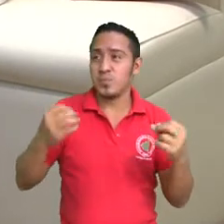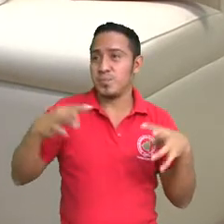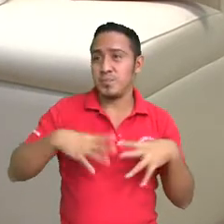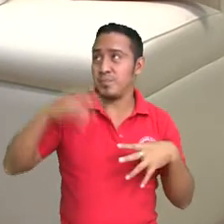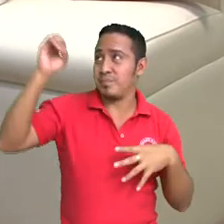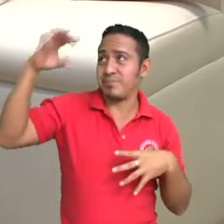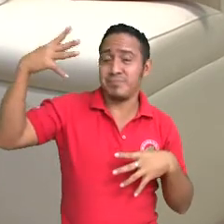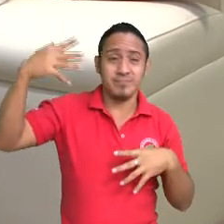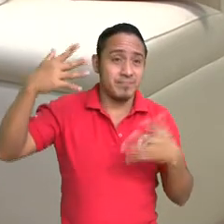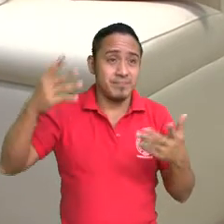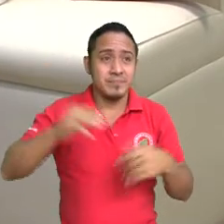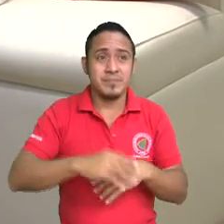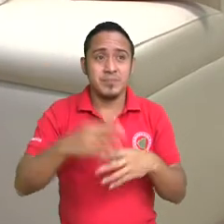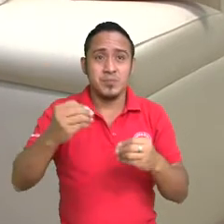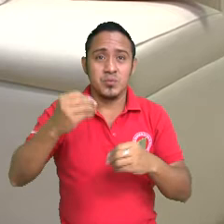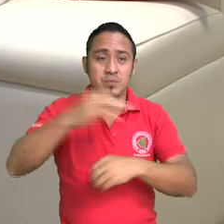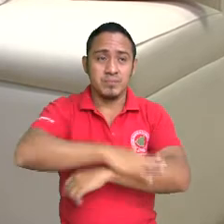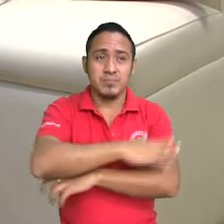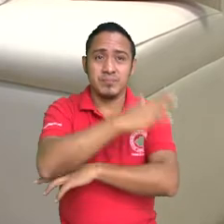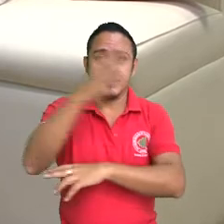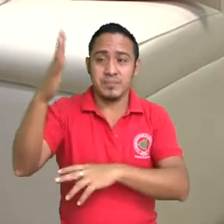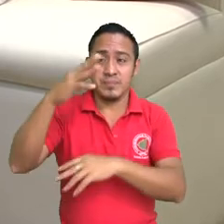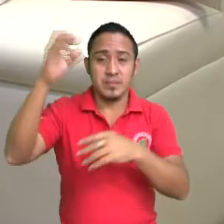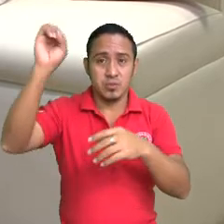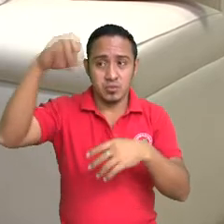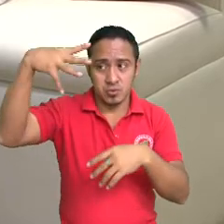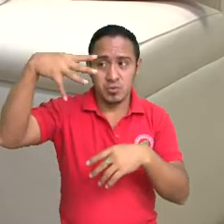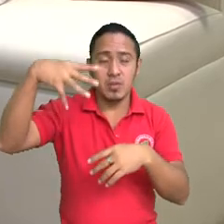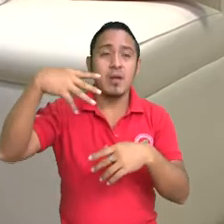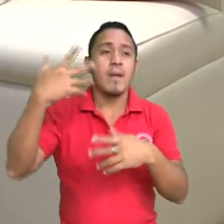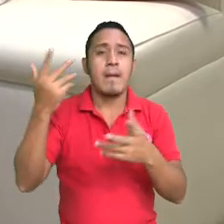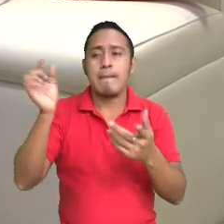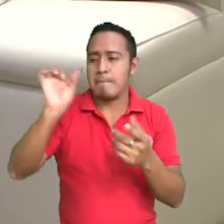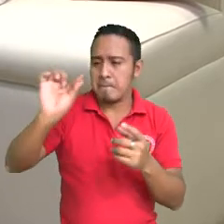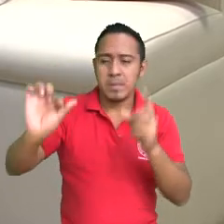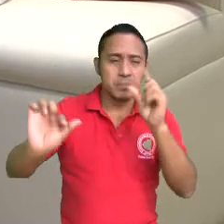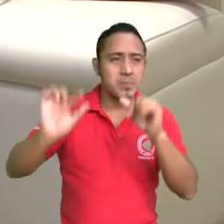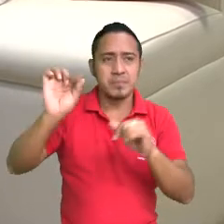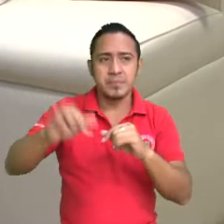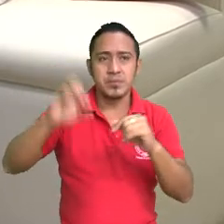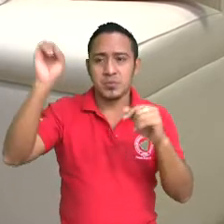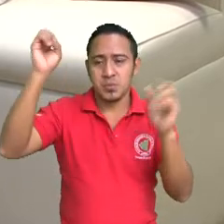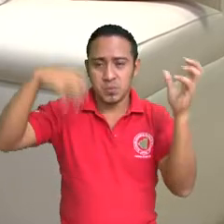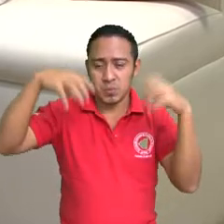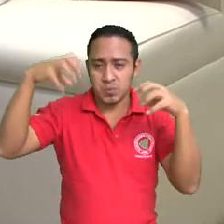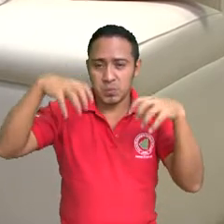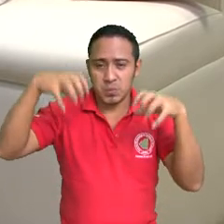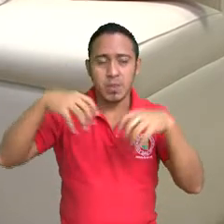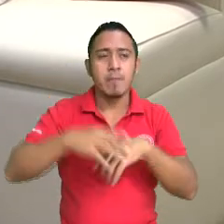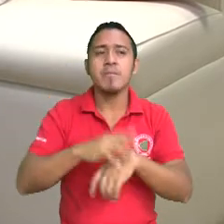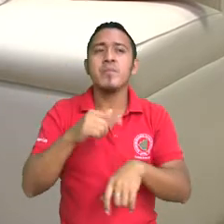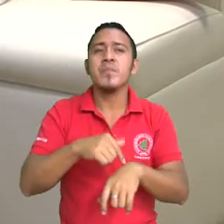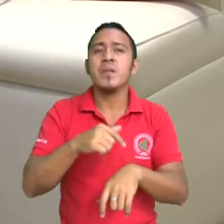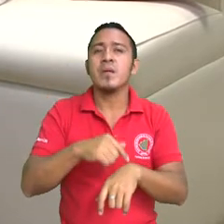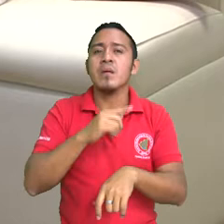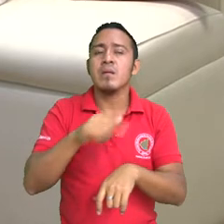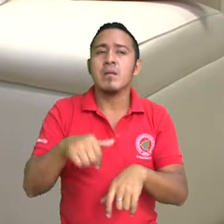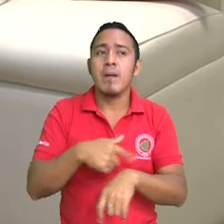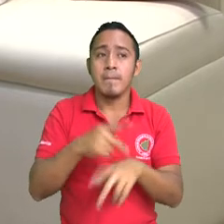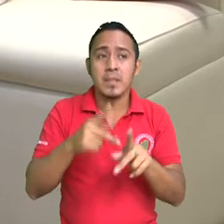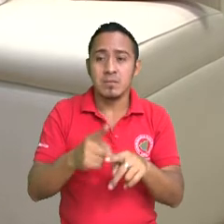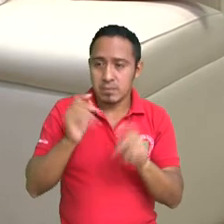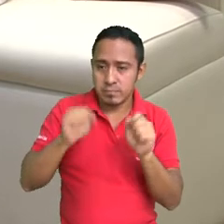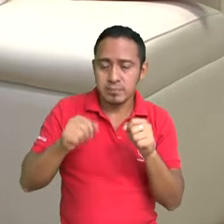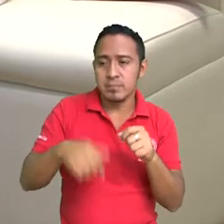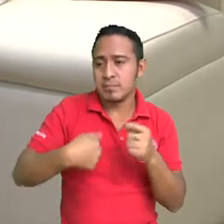y tenemos más tiempo en sol que lluvia. Así lamentablemente, pues, es solo sol. ¿Qué horas son las adecuadas para que una